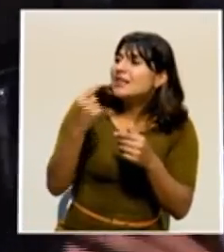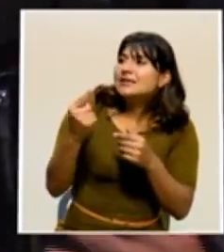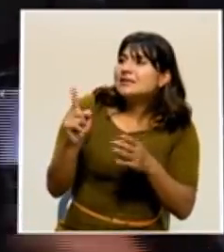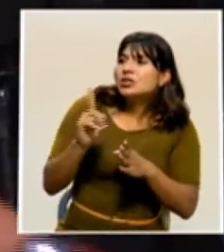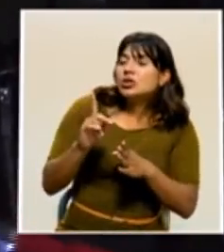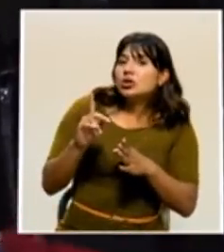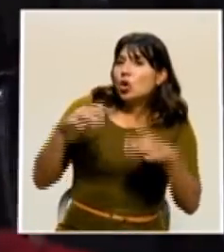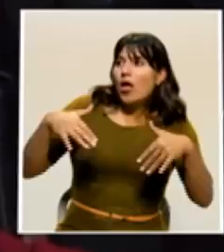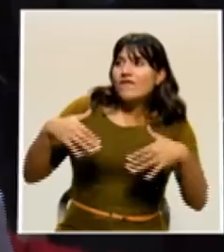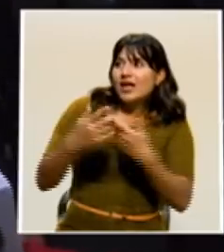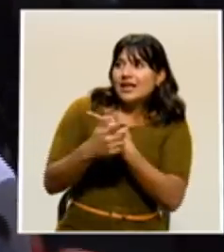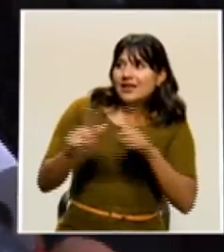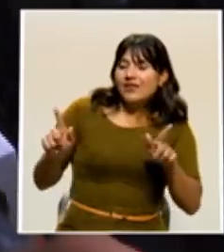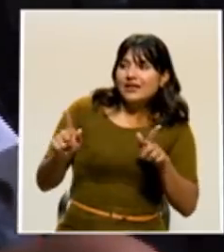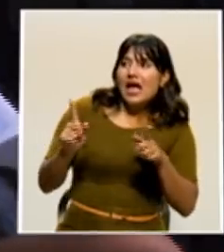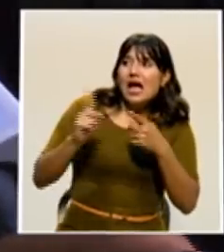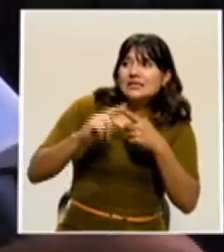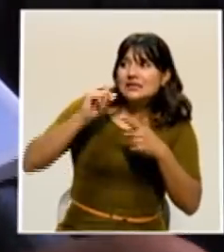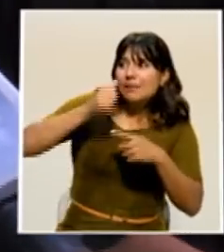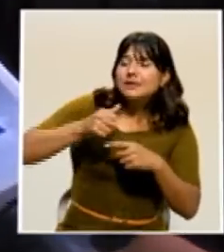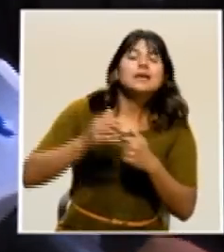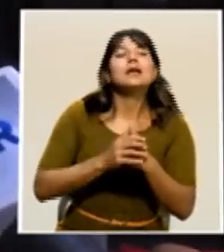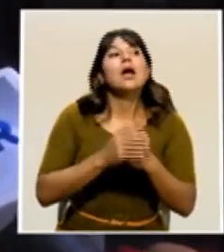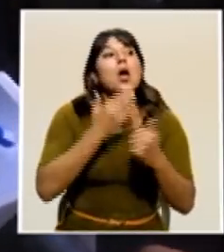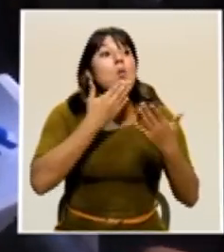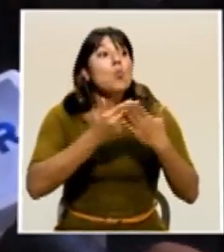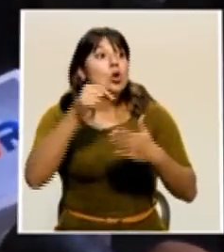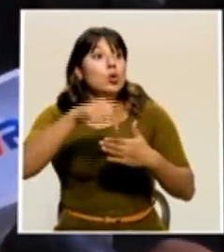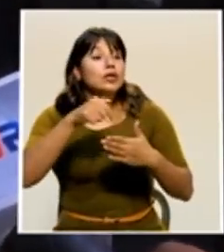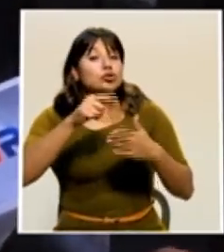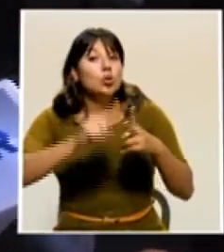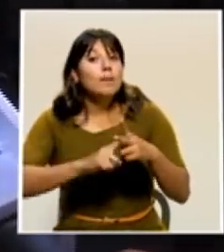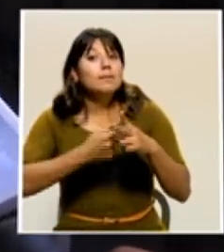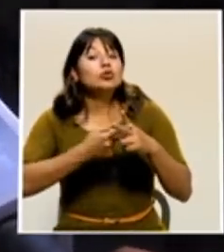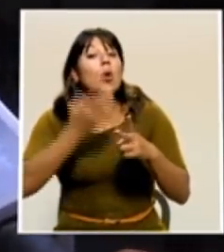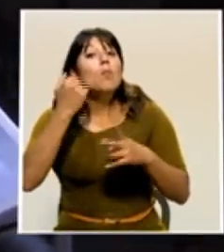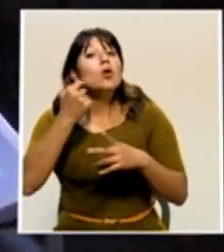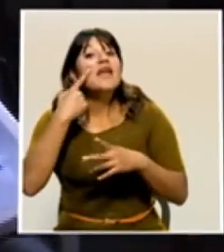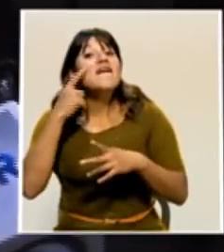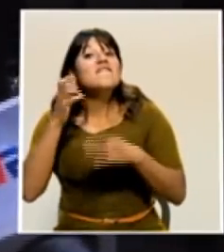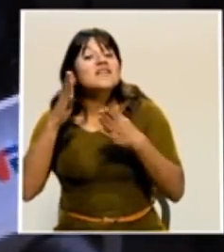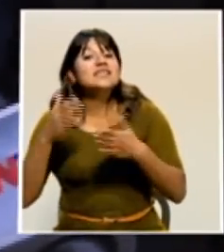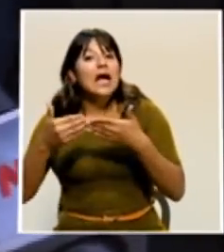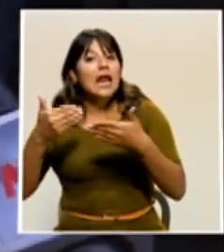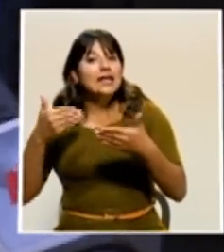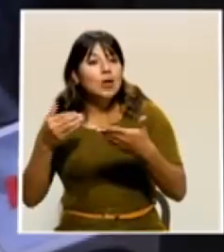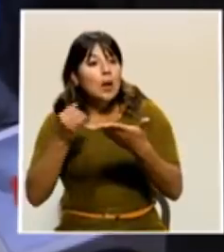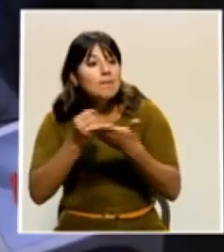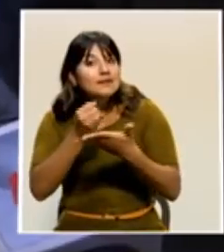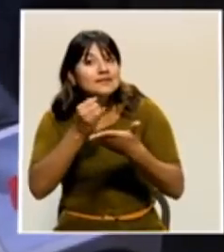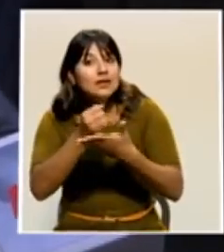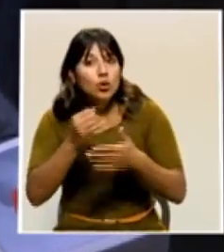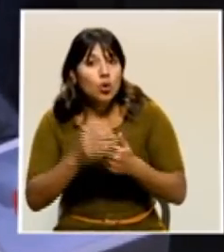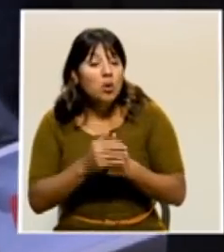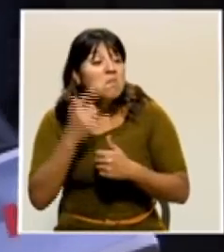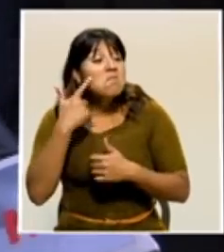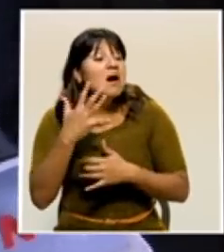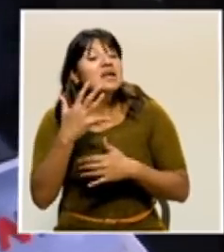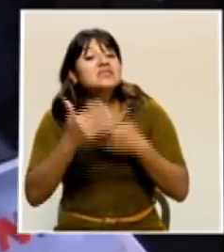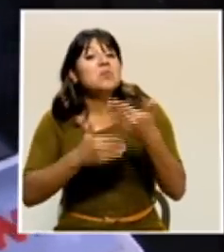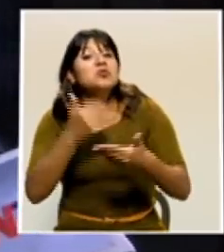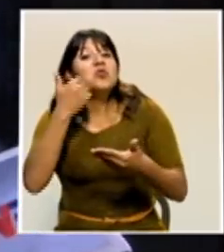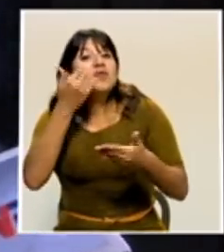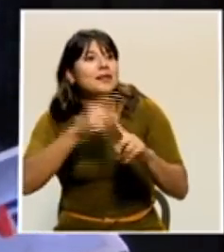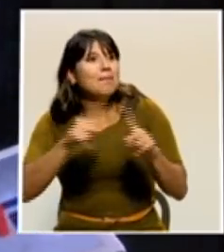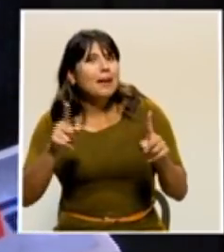en libertad. Bueno, esta causa empezó porque según ellos el fiscal anterior no investigaba, era un caso facilísimo, y 3 años después no nos han